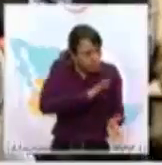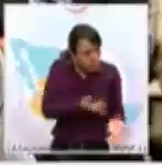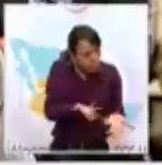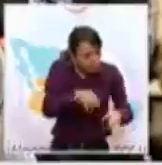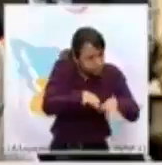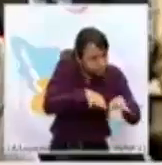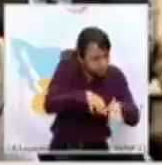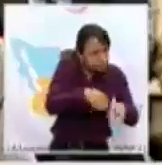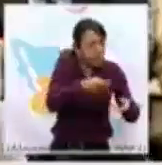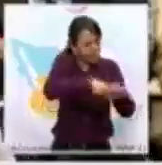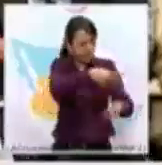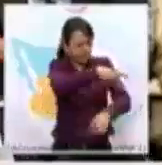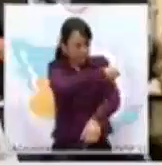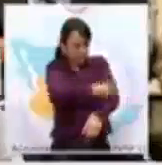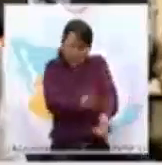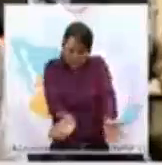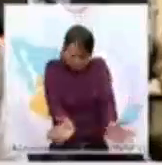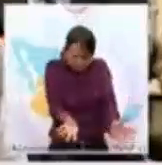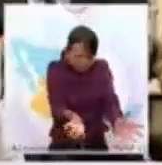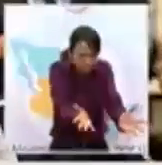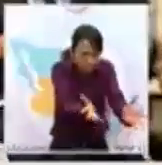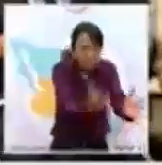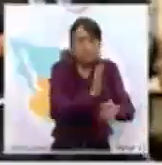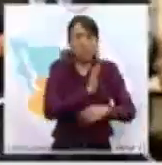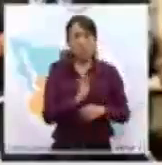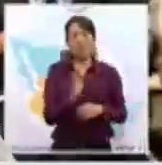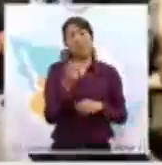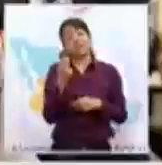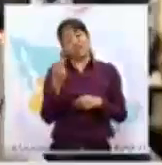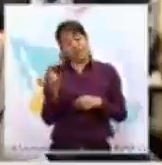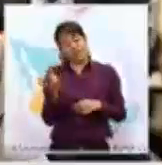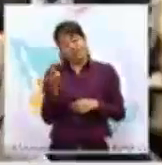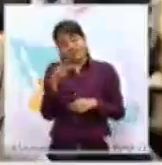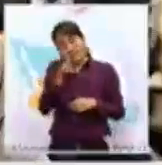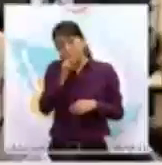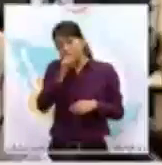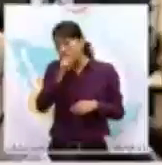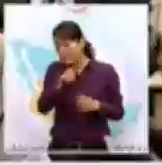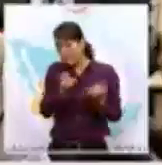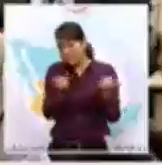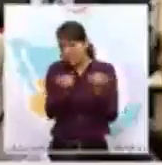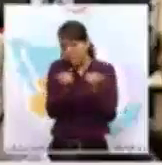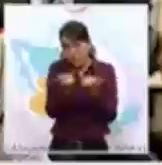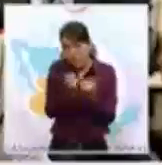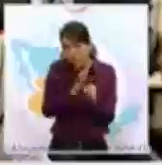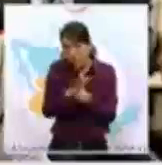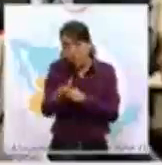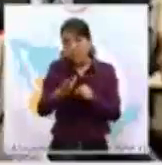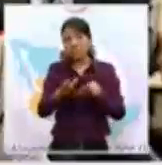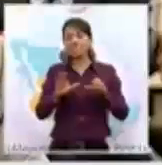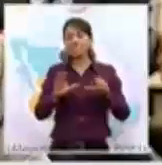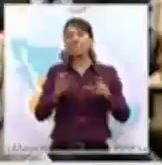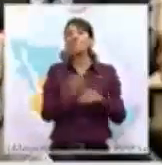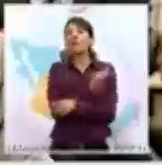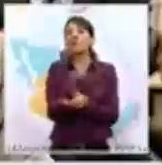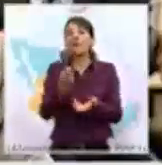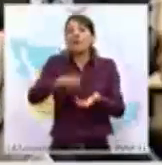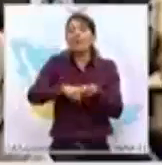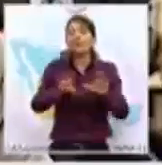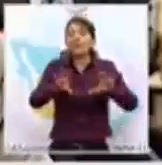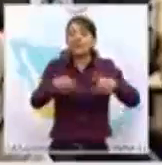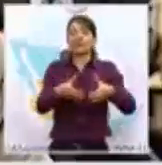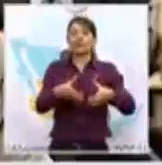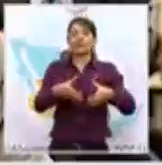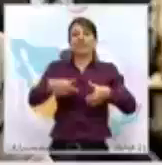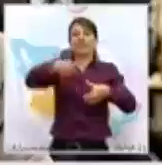familias, pero también la situación que priva en las comunidades y las